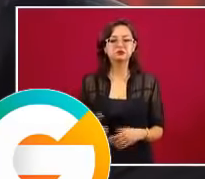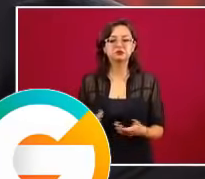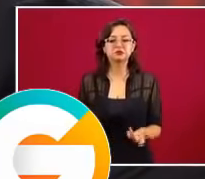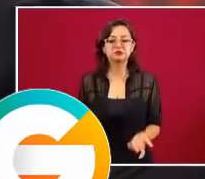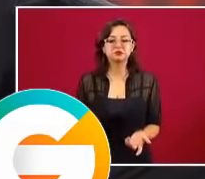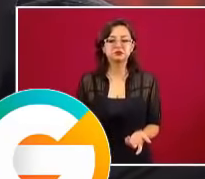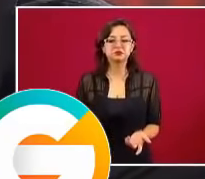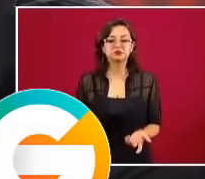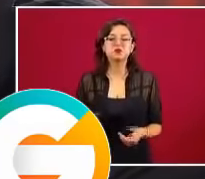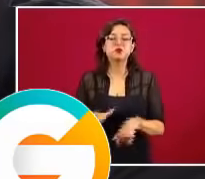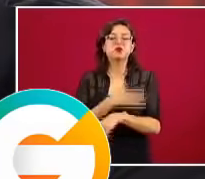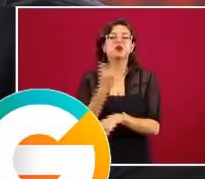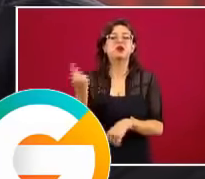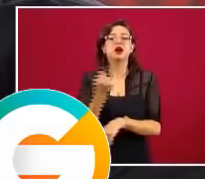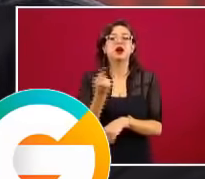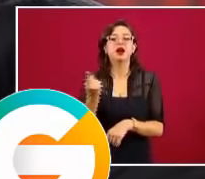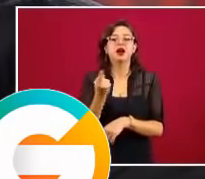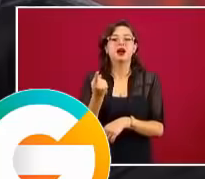siempre arreglaban